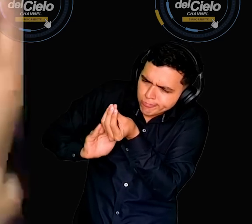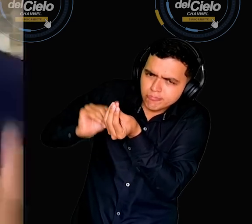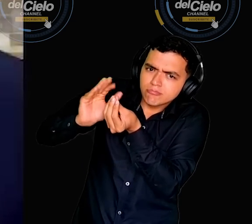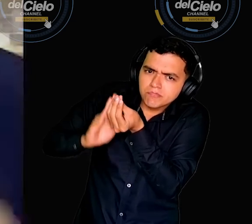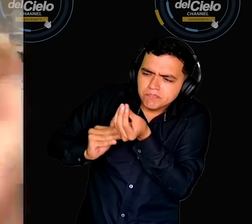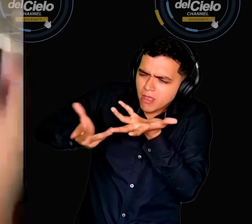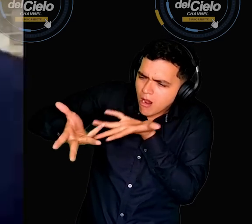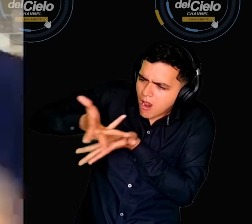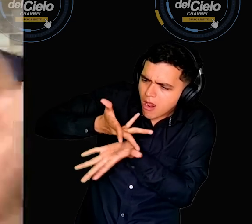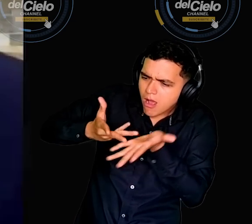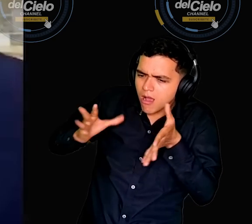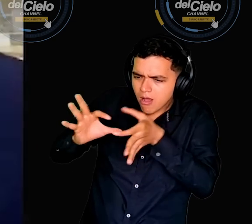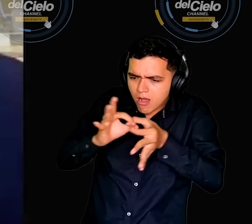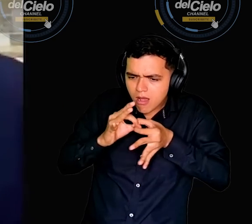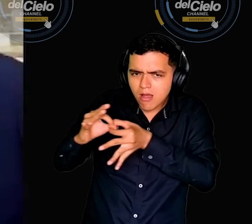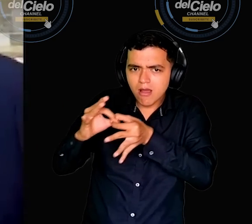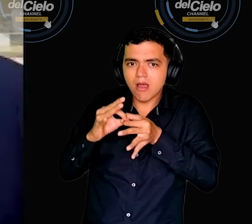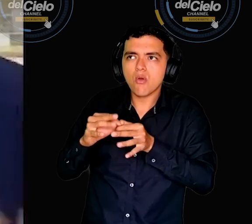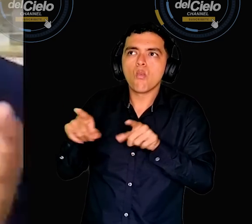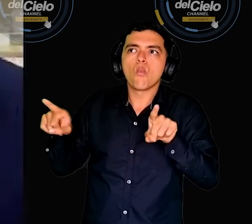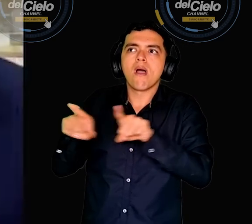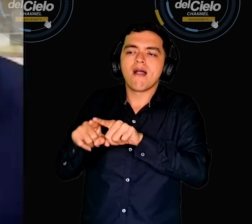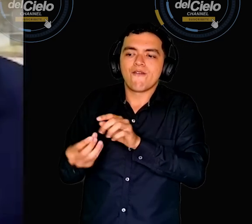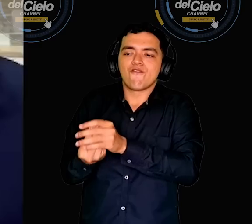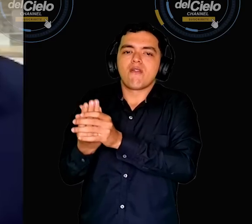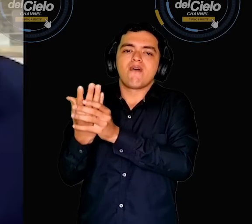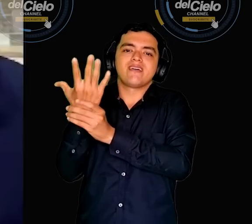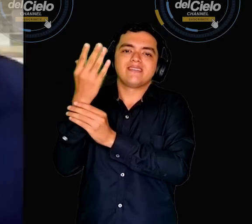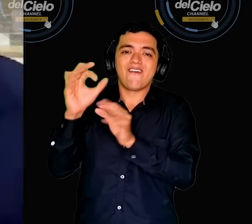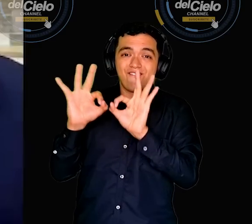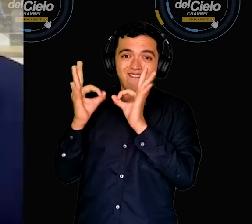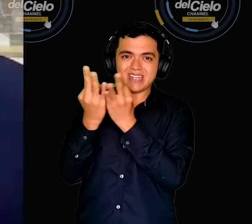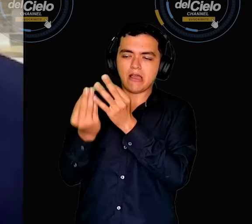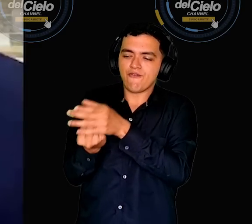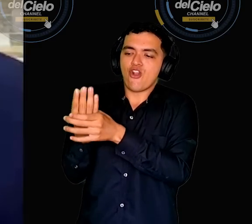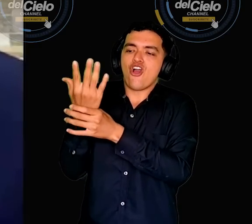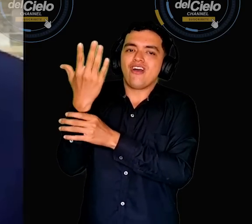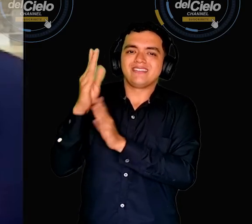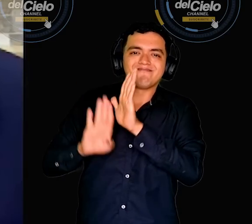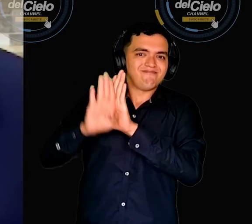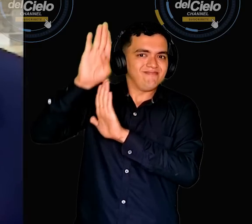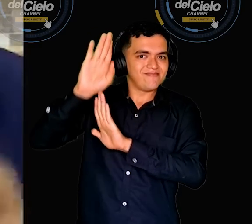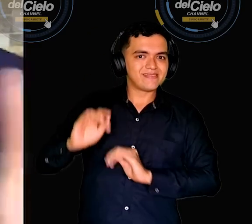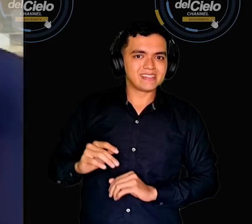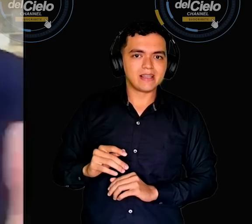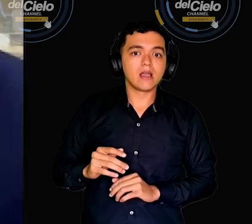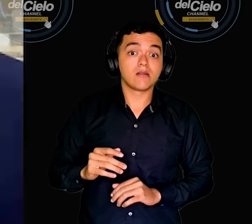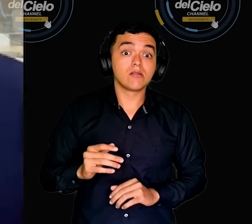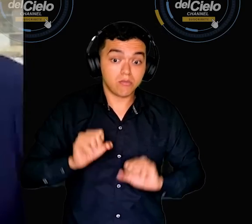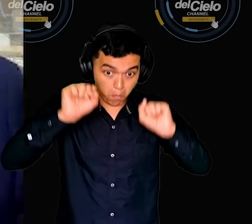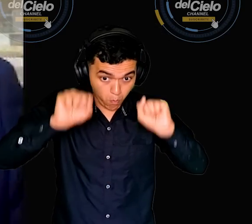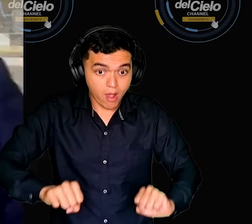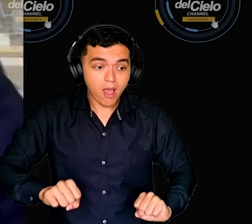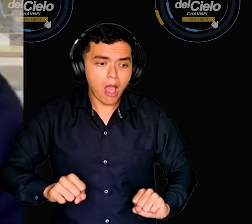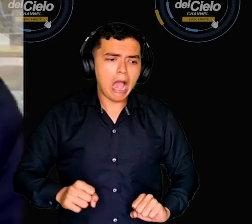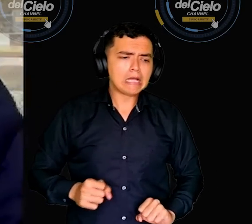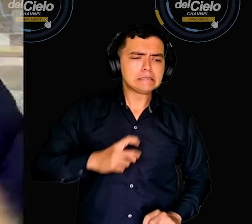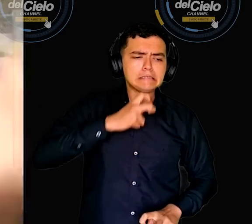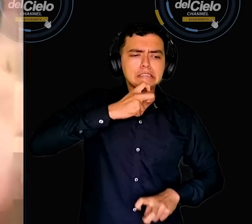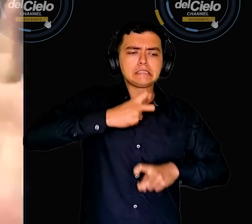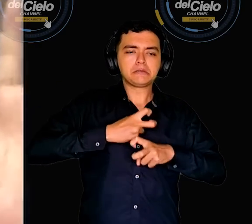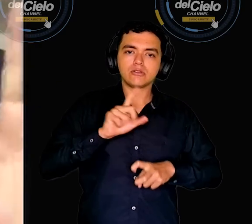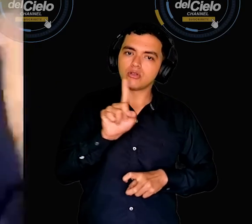perfecto. Y entonces sí, la paz de Dios gobierna en vuestros corazones, a la que sí mismo fuisteis llamados. Así que creo